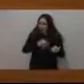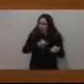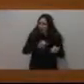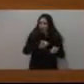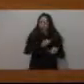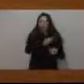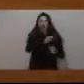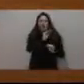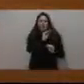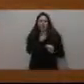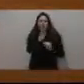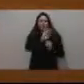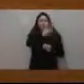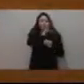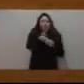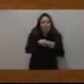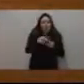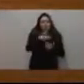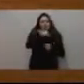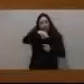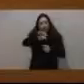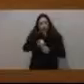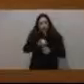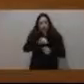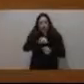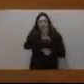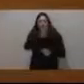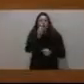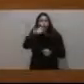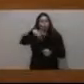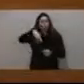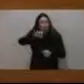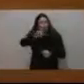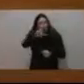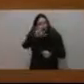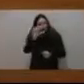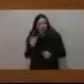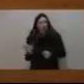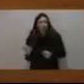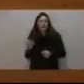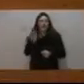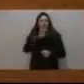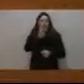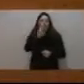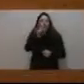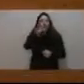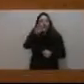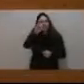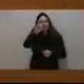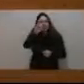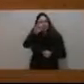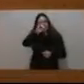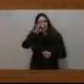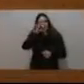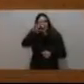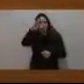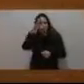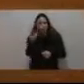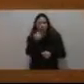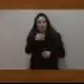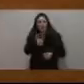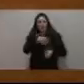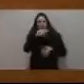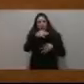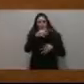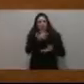mociones, como les digo, de Goñi, de Juan Morales, de Ovidio Zapico, declaraciones públicas en medios de comunicación. Como digo, sobre todo después